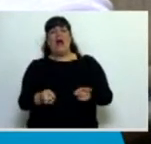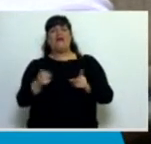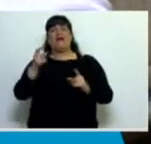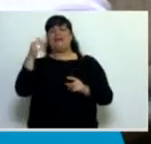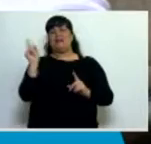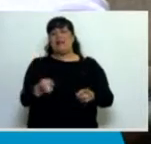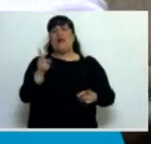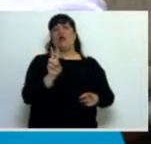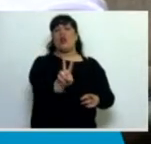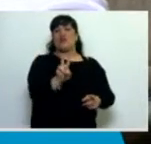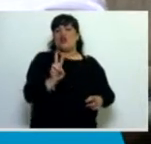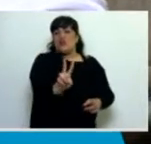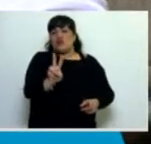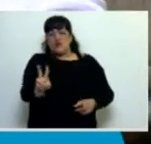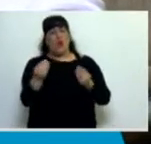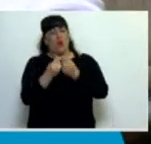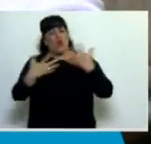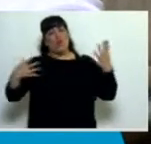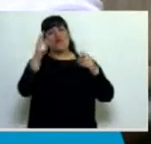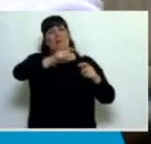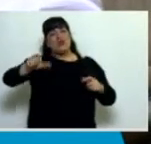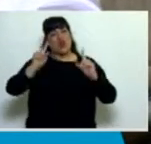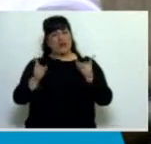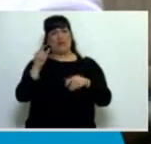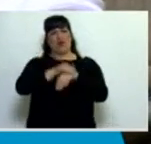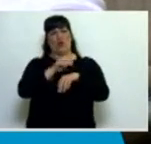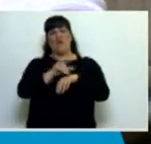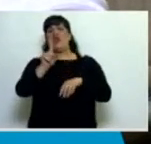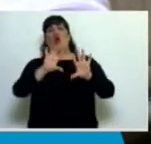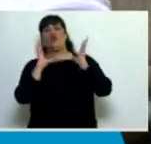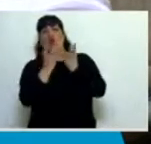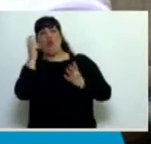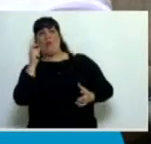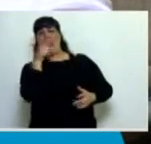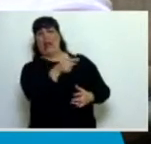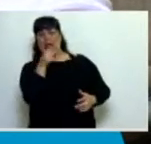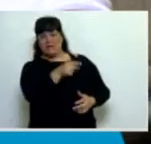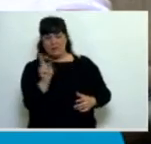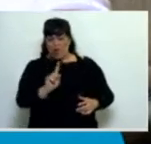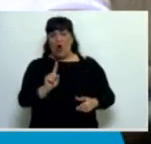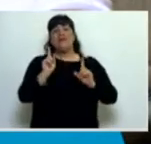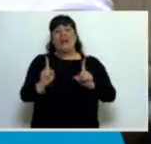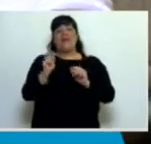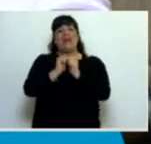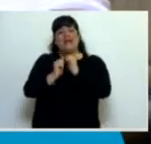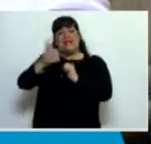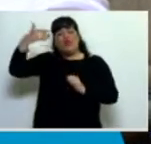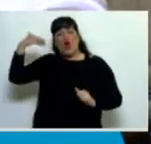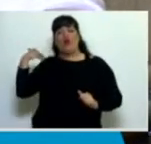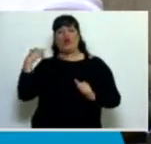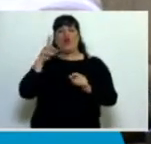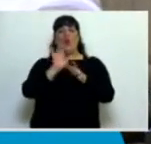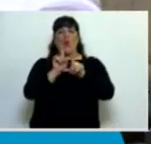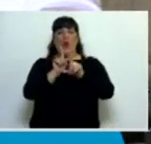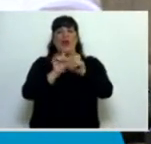necesarias para llevarlo adelante, y si uno lo ve desde un punto de vista histórico y estratégico